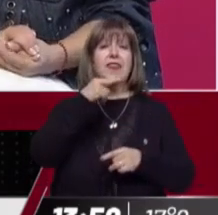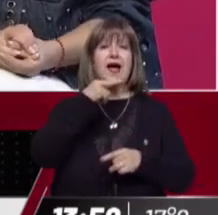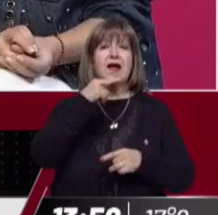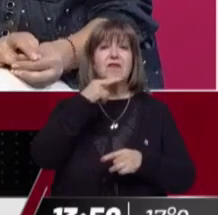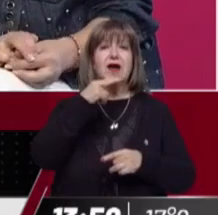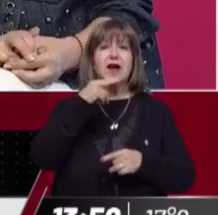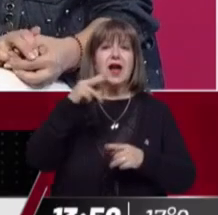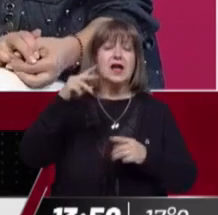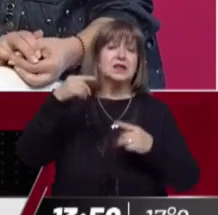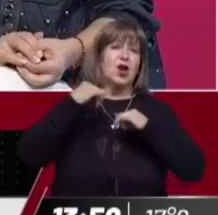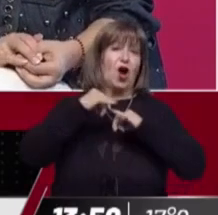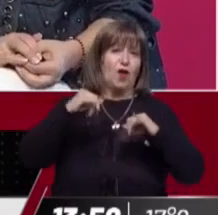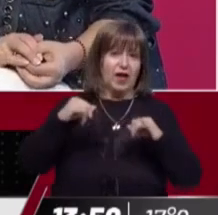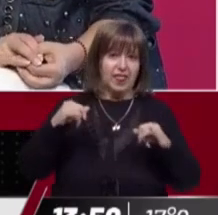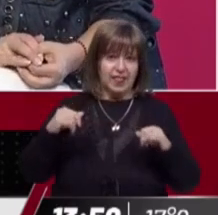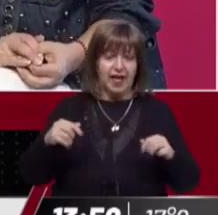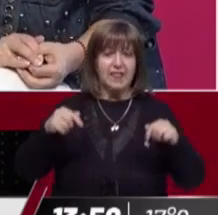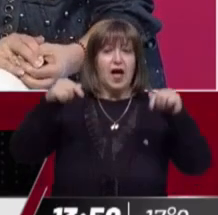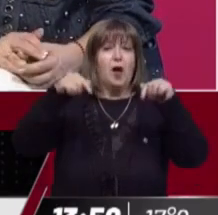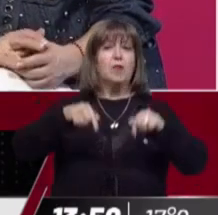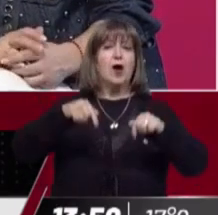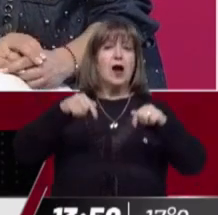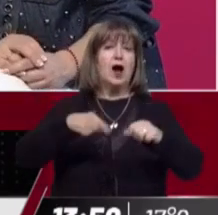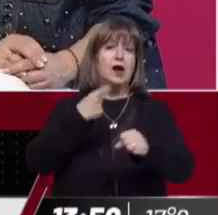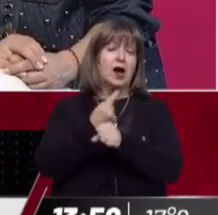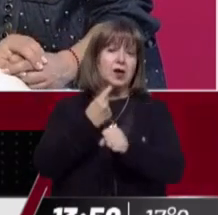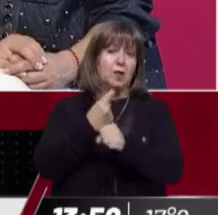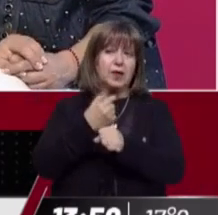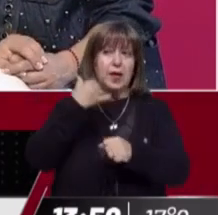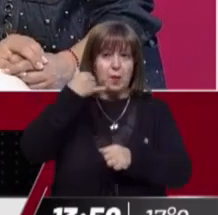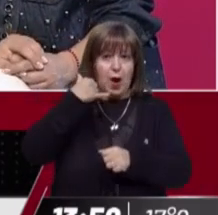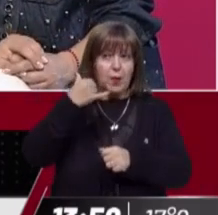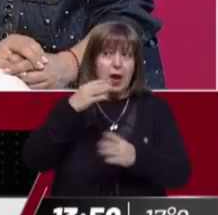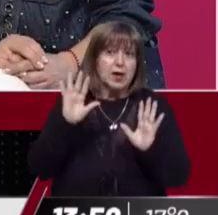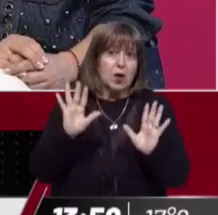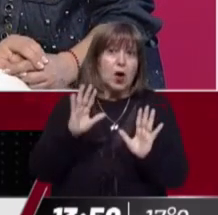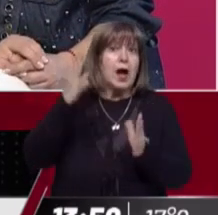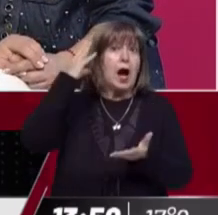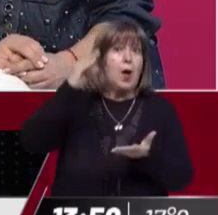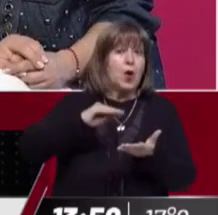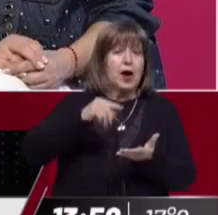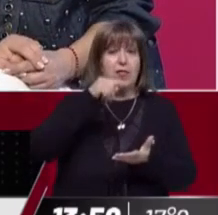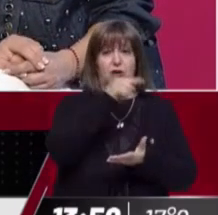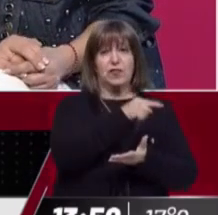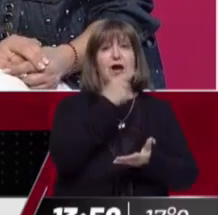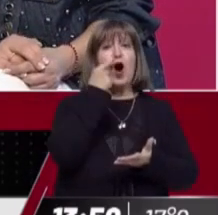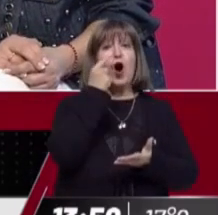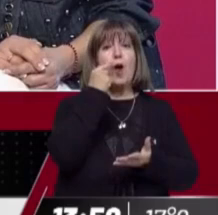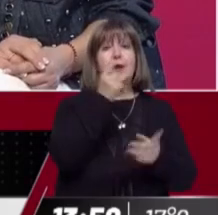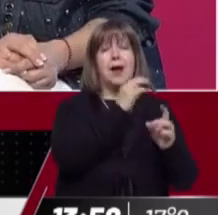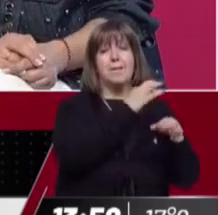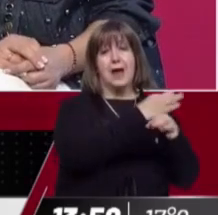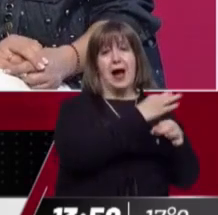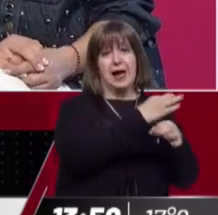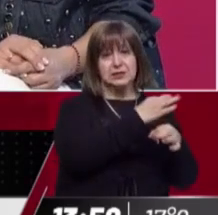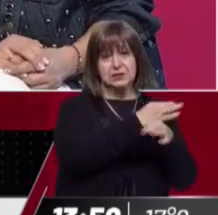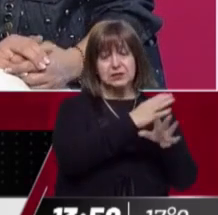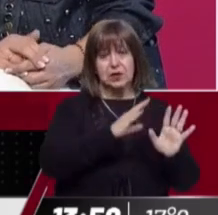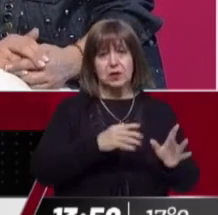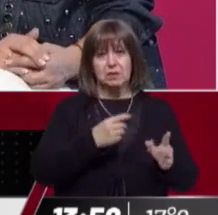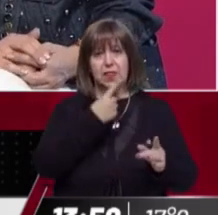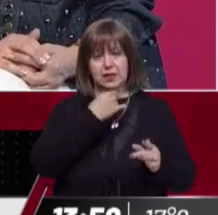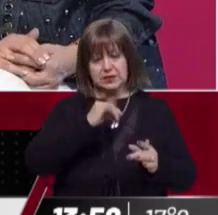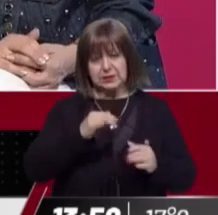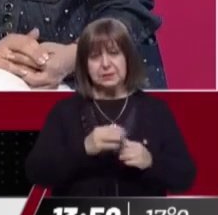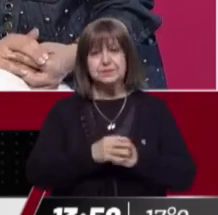tener novedades. Bien. Bueno, por ahora no hemos podido entablar diálogo con él, pero lo vamos a hacer en las próximas horas porque se predispuso al diálogo para con